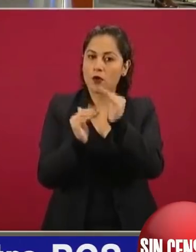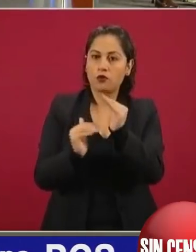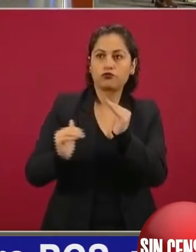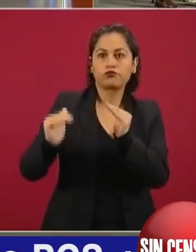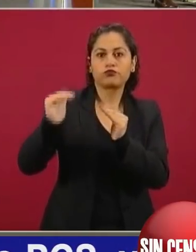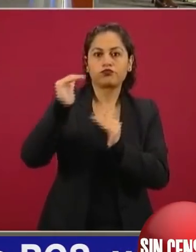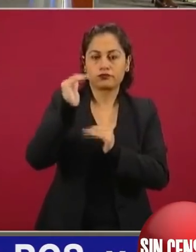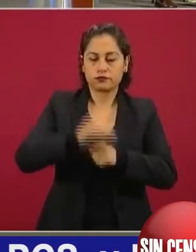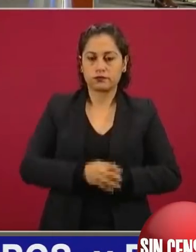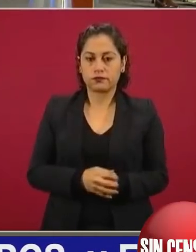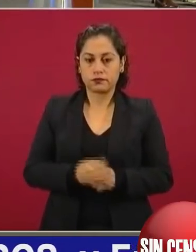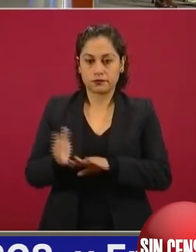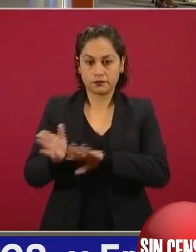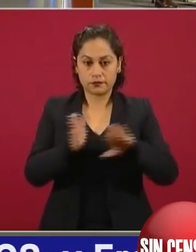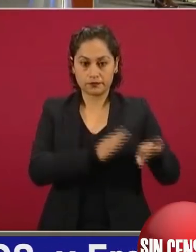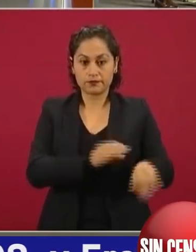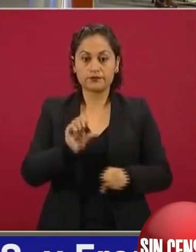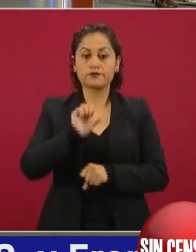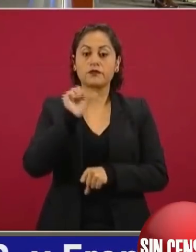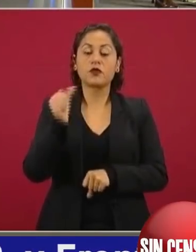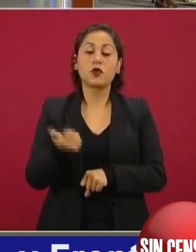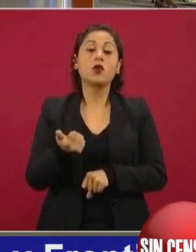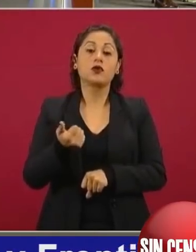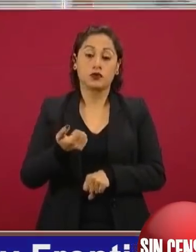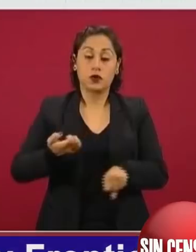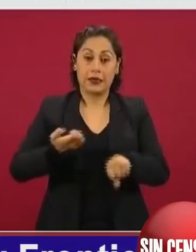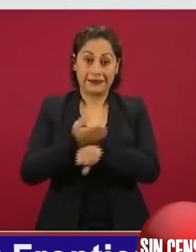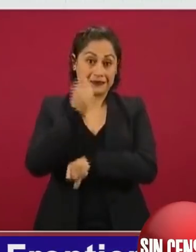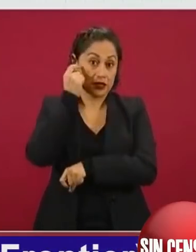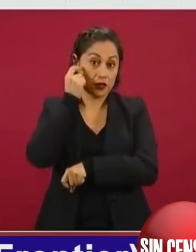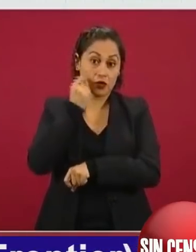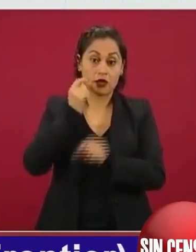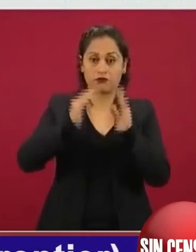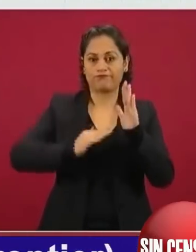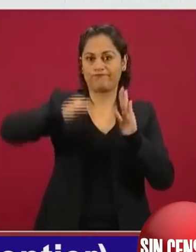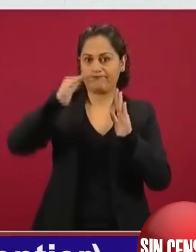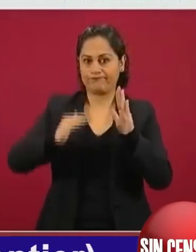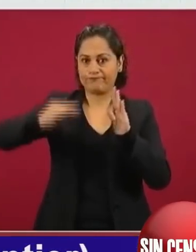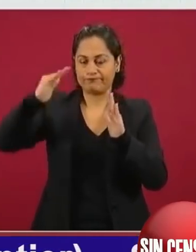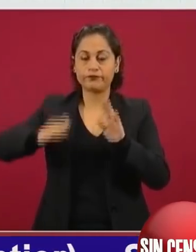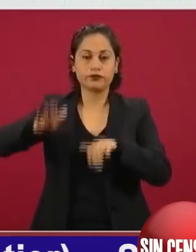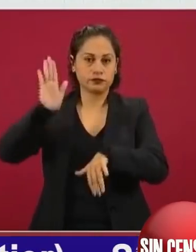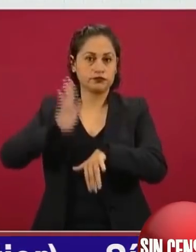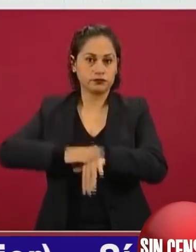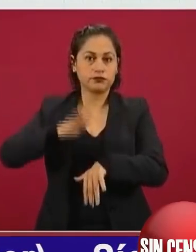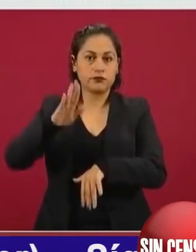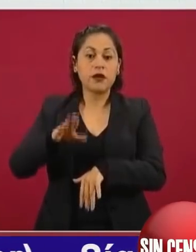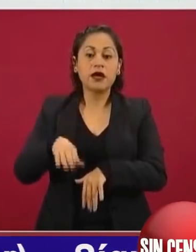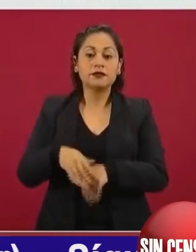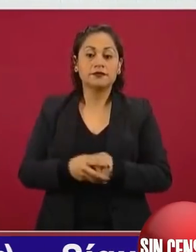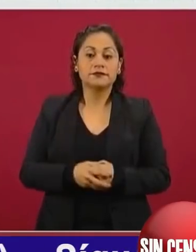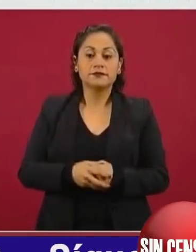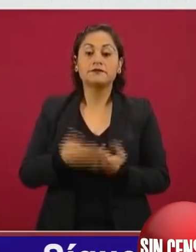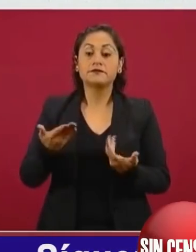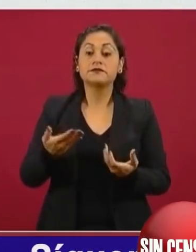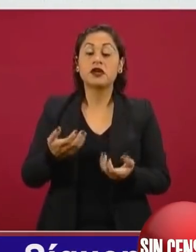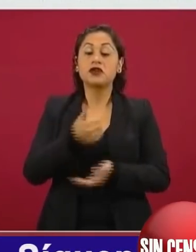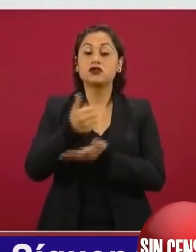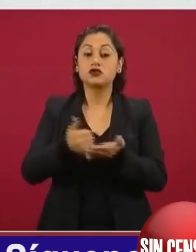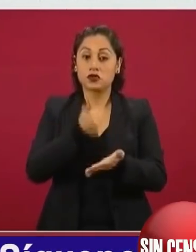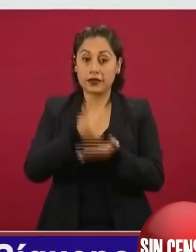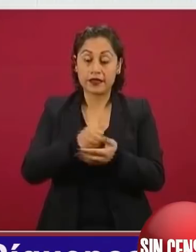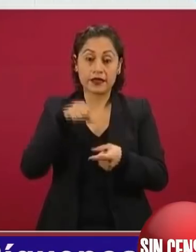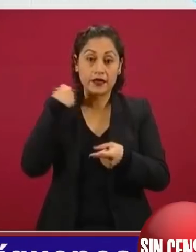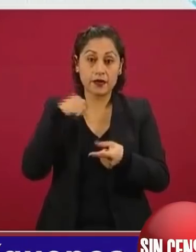La siguiente. El Estado de Guerrero, mucha mayor variación, principalmente son sus 3 ciudades principales, Acapulco, Iguala y